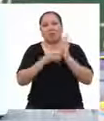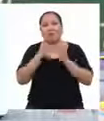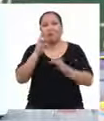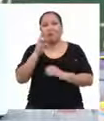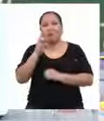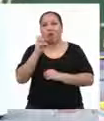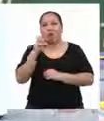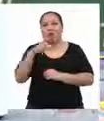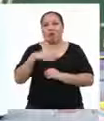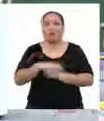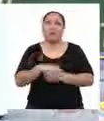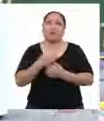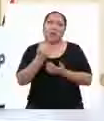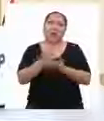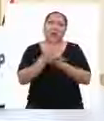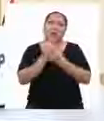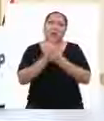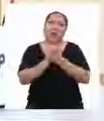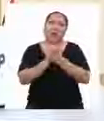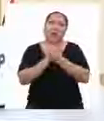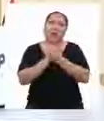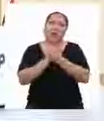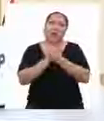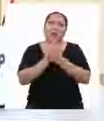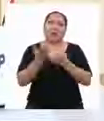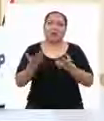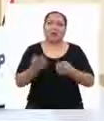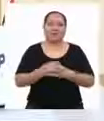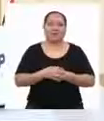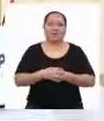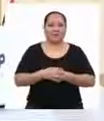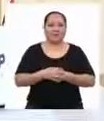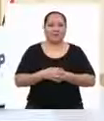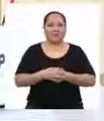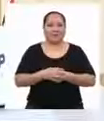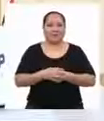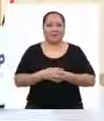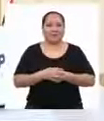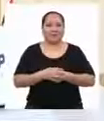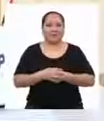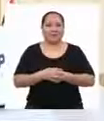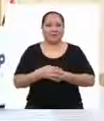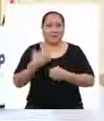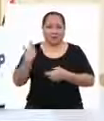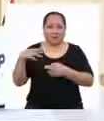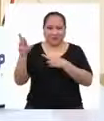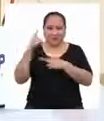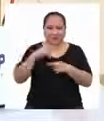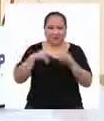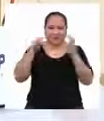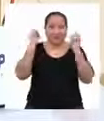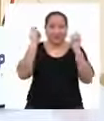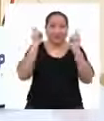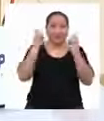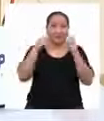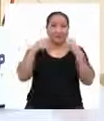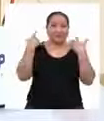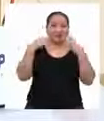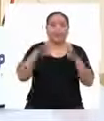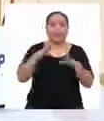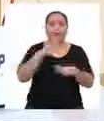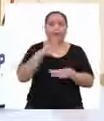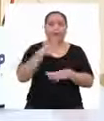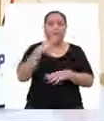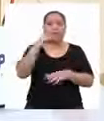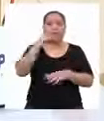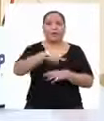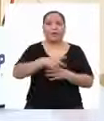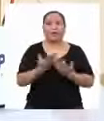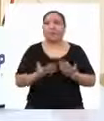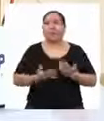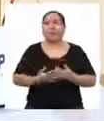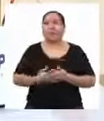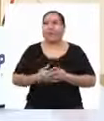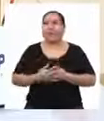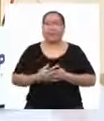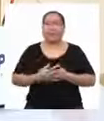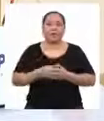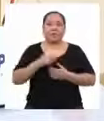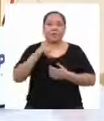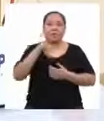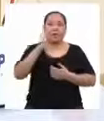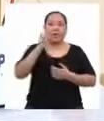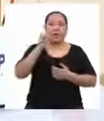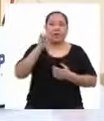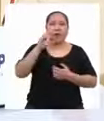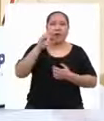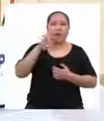para ahorrar tiempo. Ahora, volviendo al tema, hemos hablado sobre todo de variables